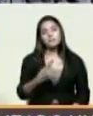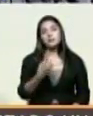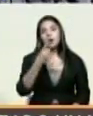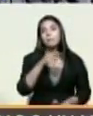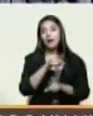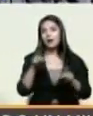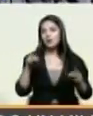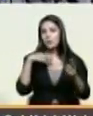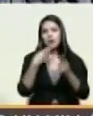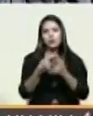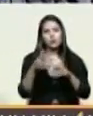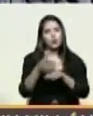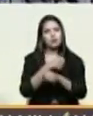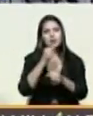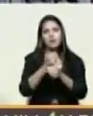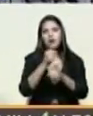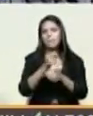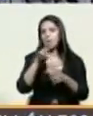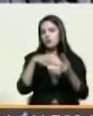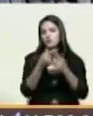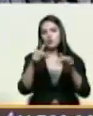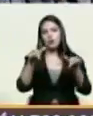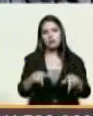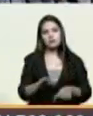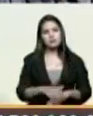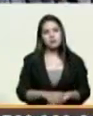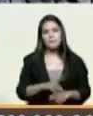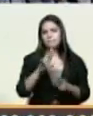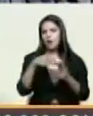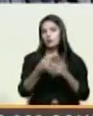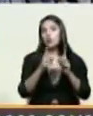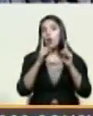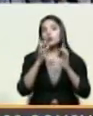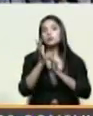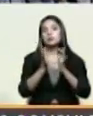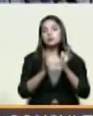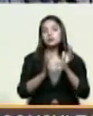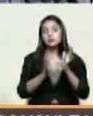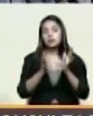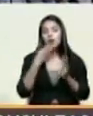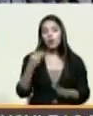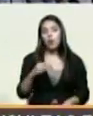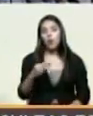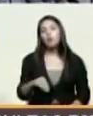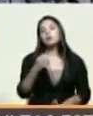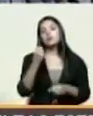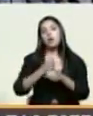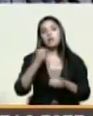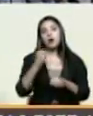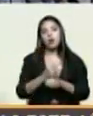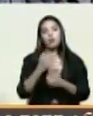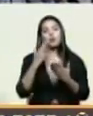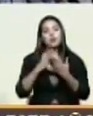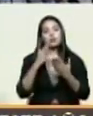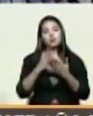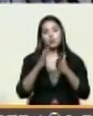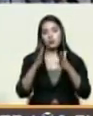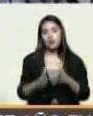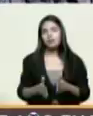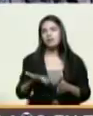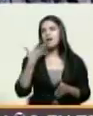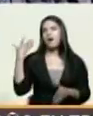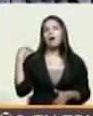que ellos no vuelvan a gobernar este país más nunca. Más de 11.000 jóvenes, muchachos, trabajadores, estudiantes,